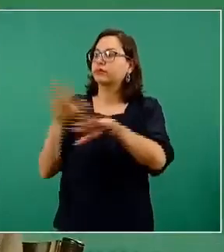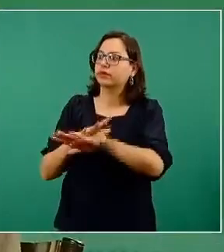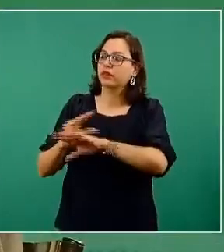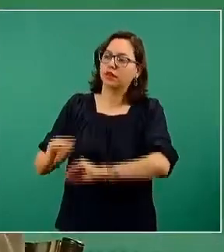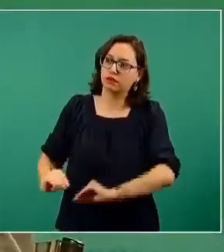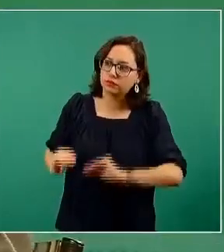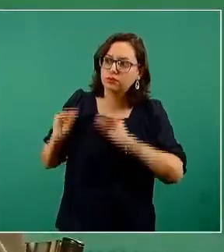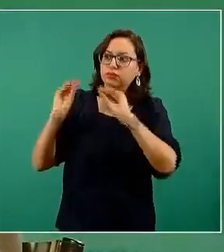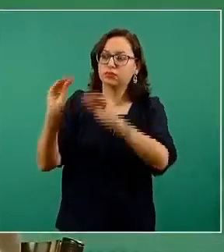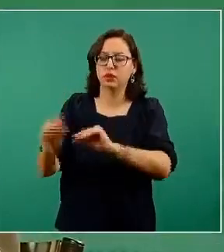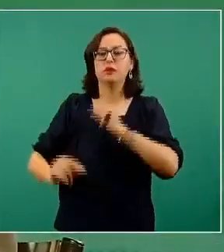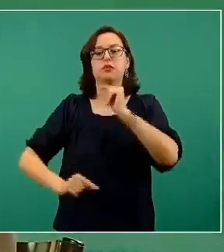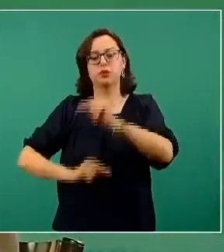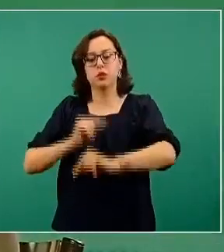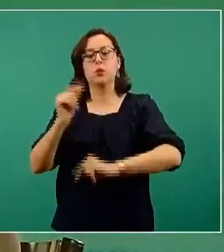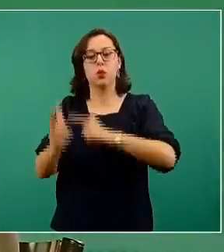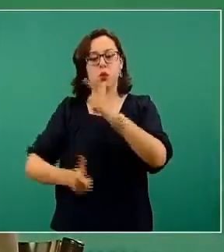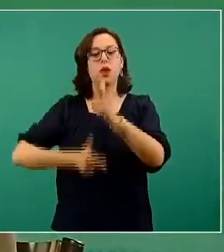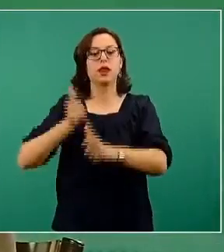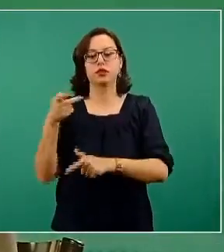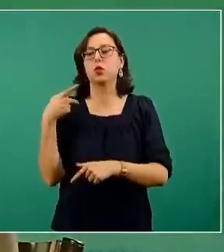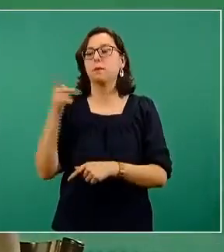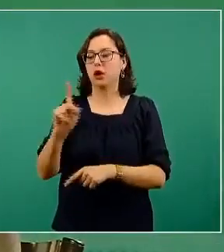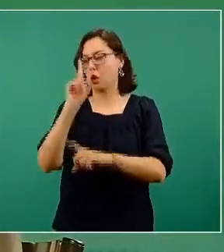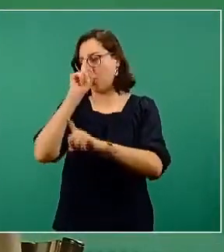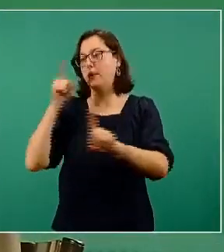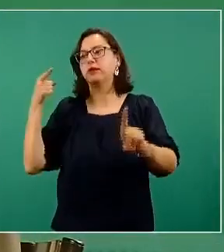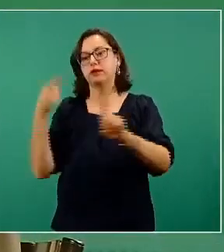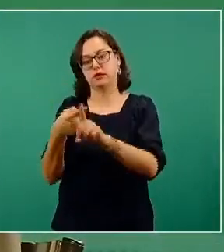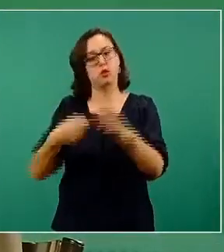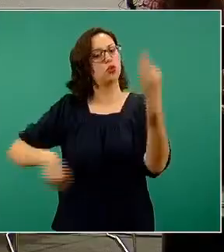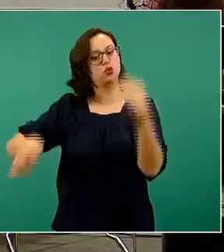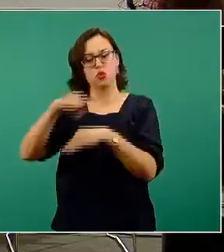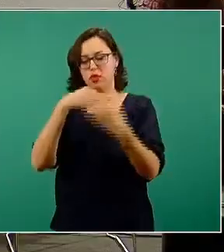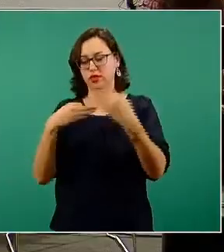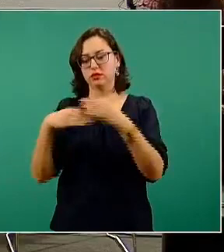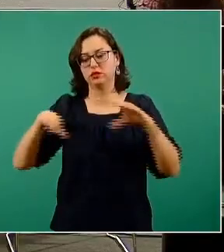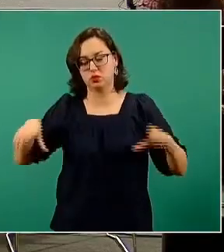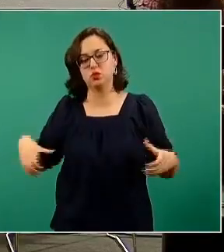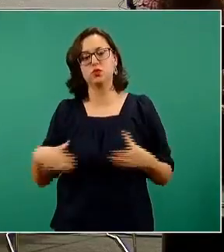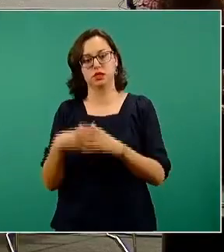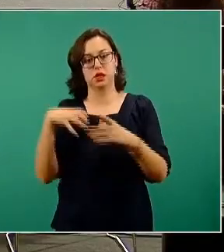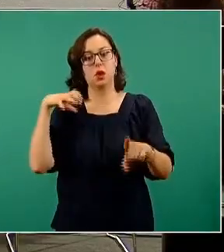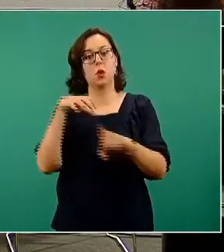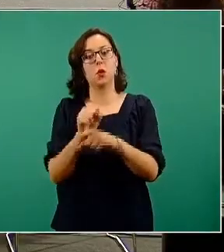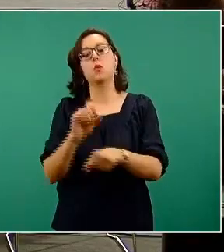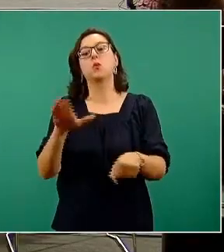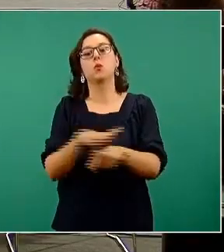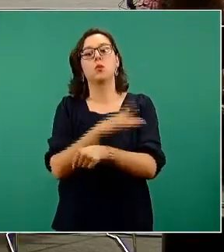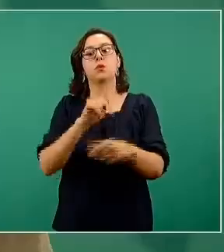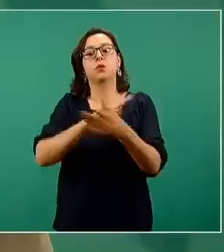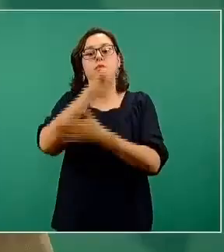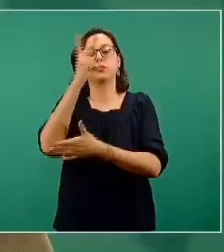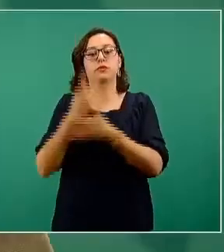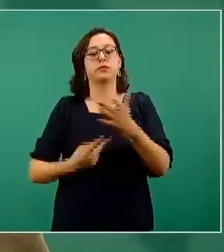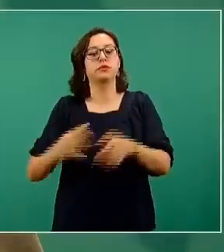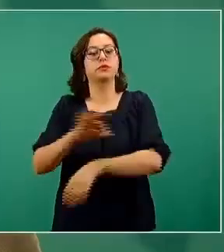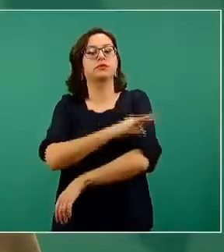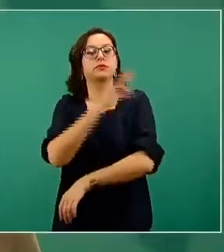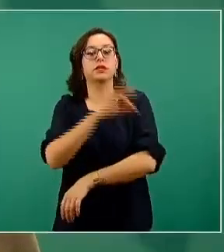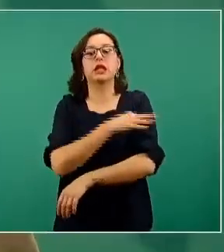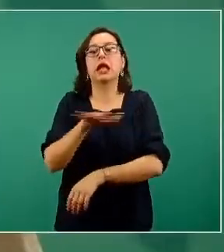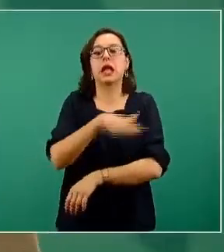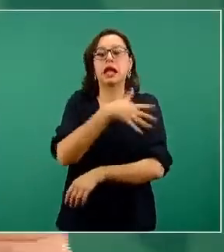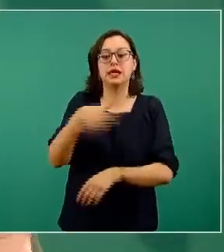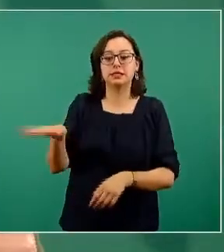es llegar al total de los municipios y al total de las comunidades, cosa que es muy importante porque el Programa Universal de Vacunación en general